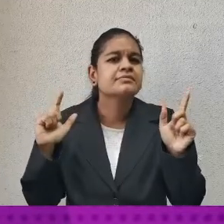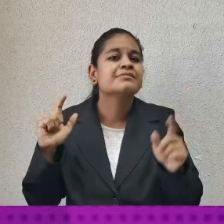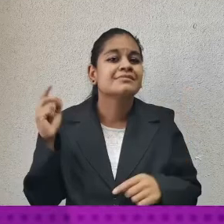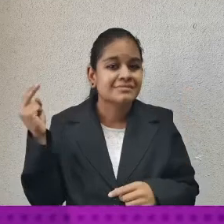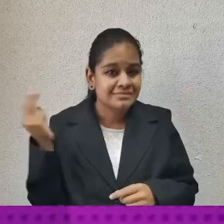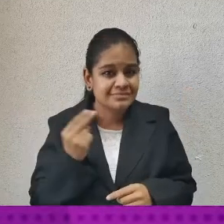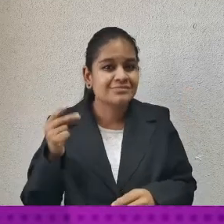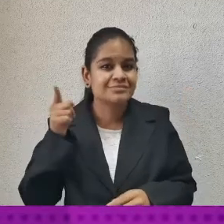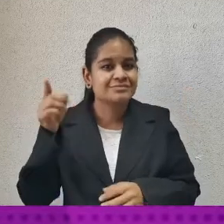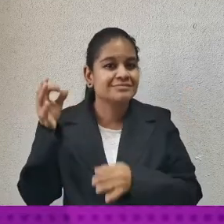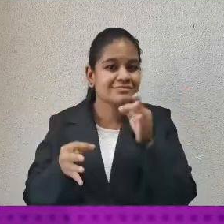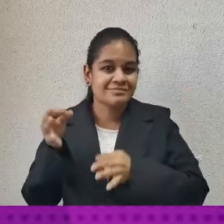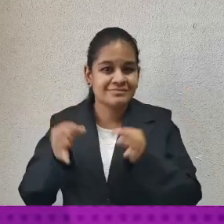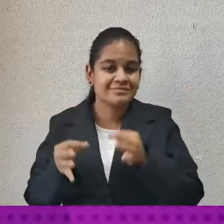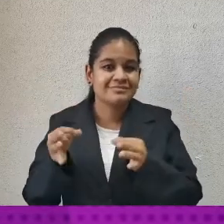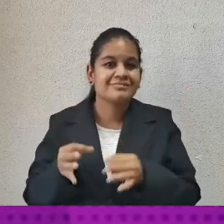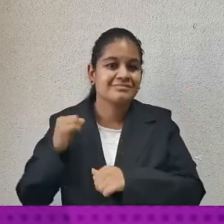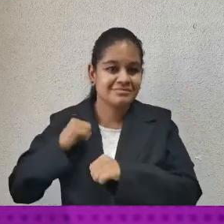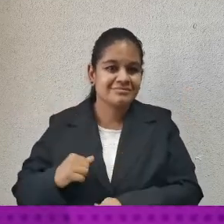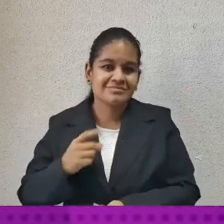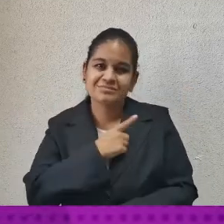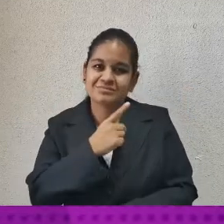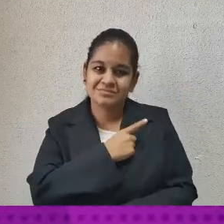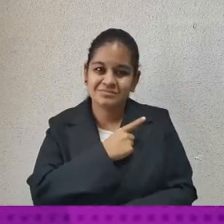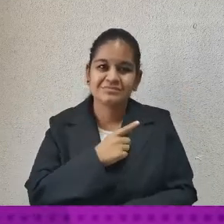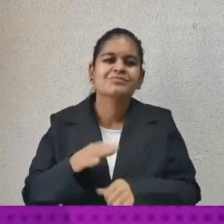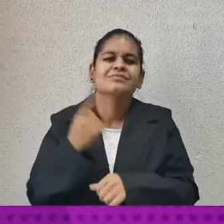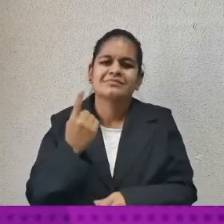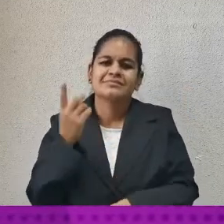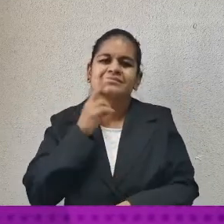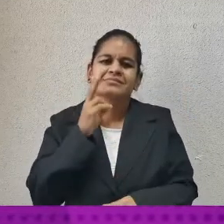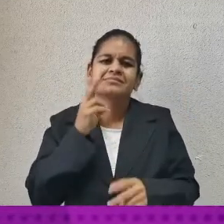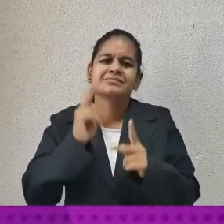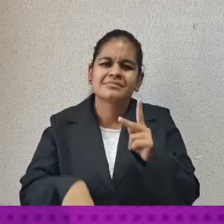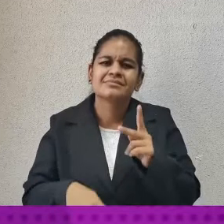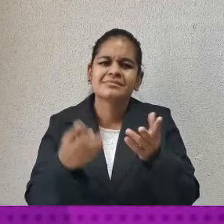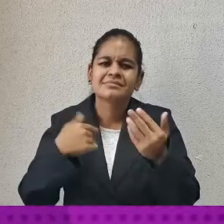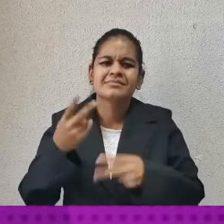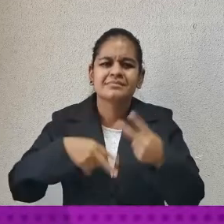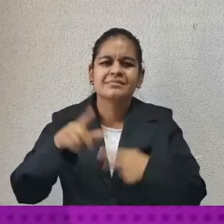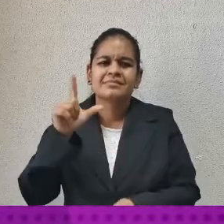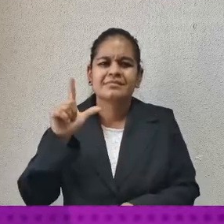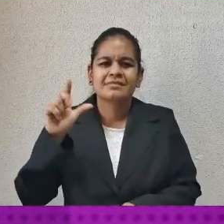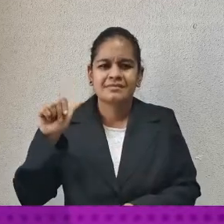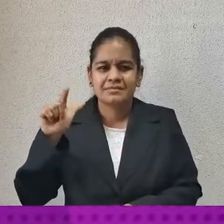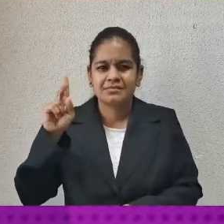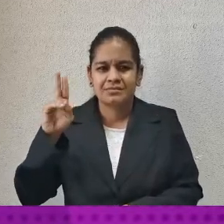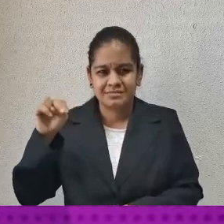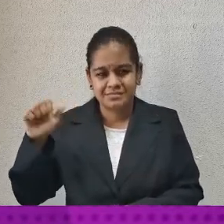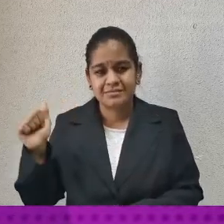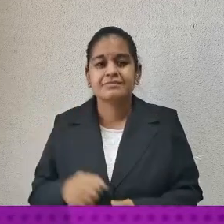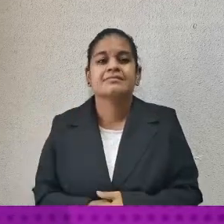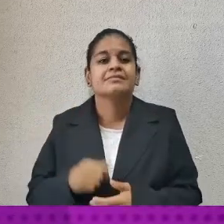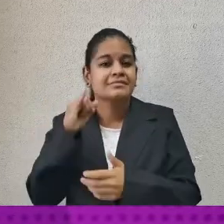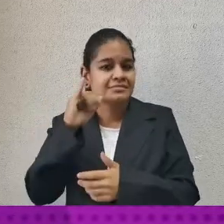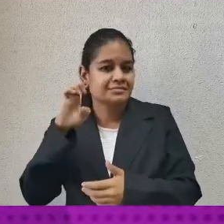independencia de la que gozan los tribunales electorales. Vamos a ir a una pausa, no se vaya, regresamos, estamos en La Urna, programa de